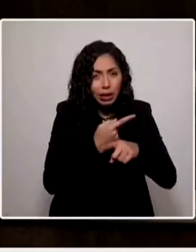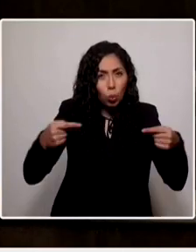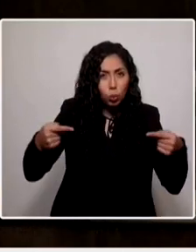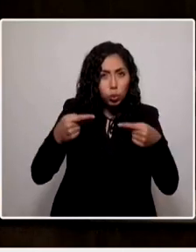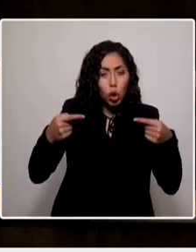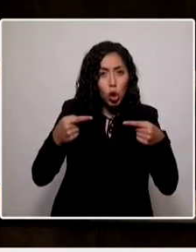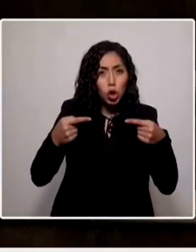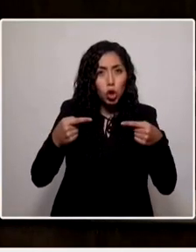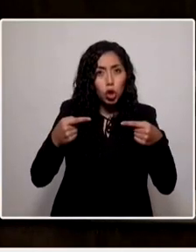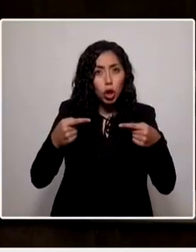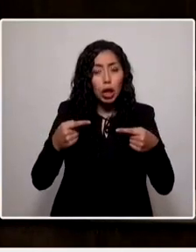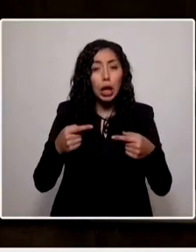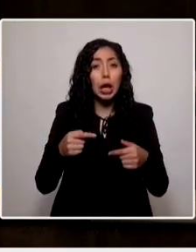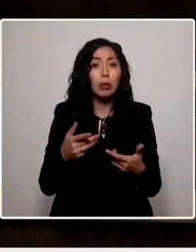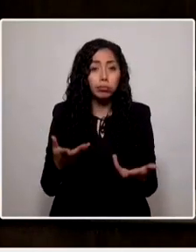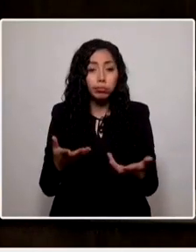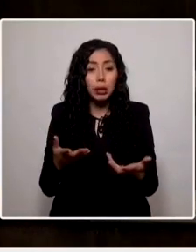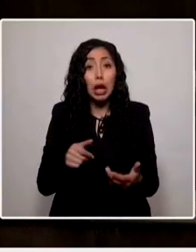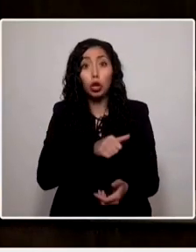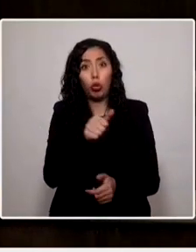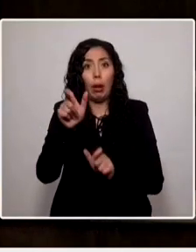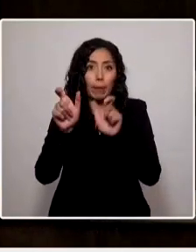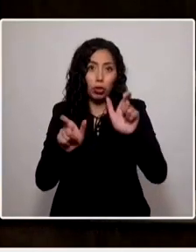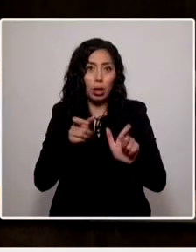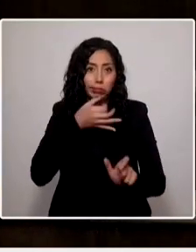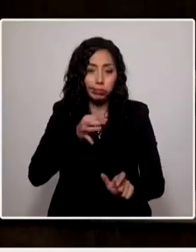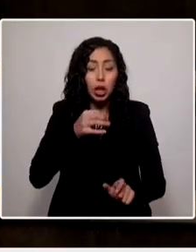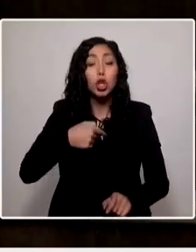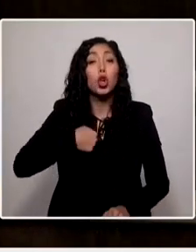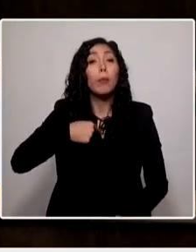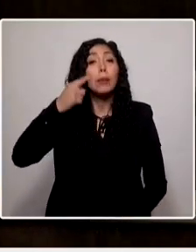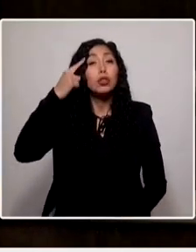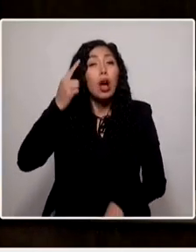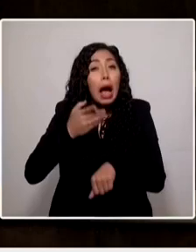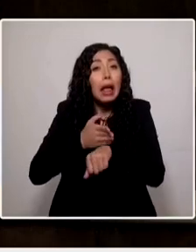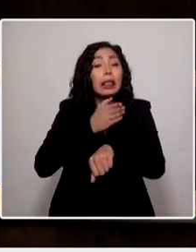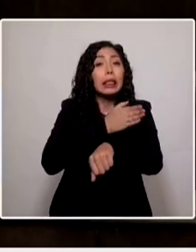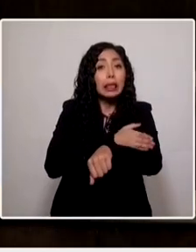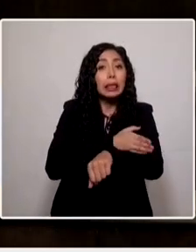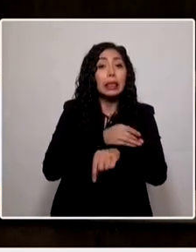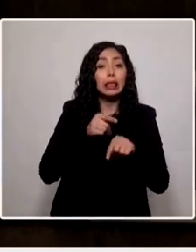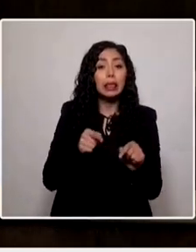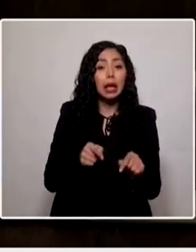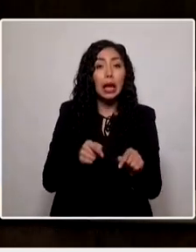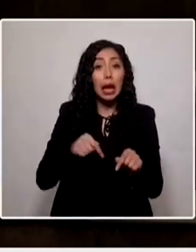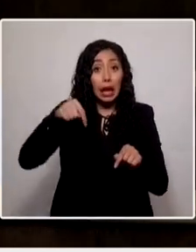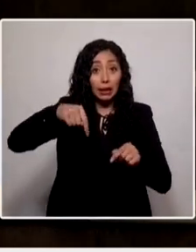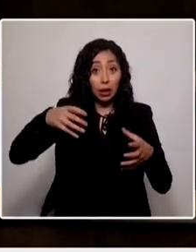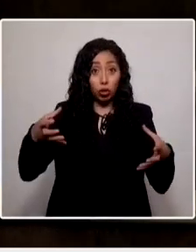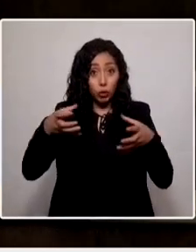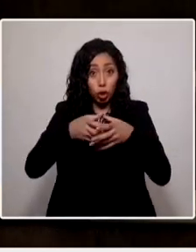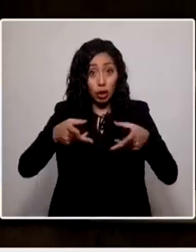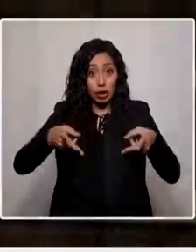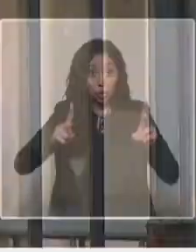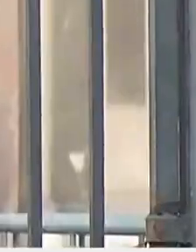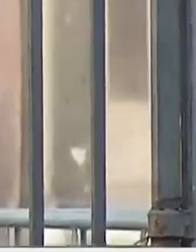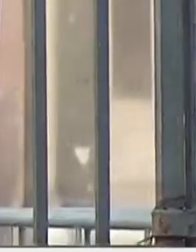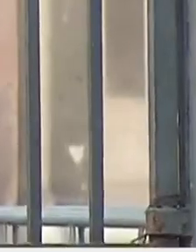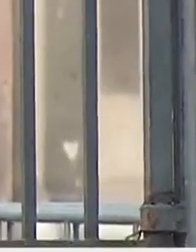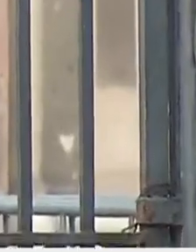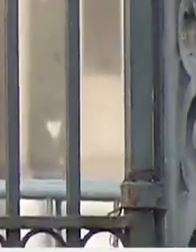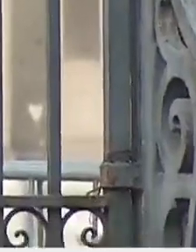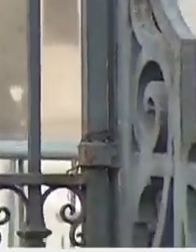en su momento respectivo y en la respectiva Comisión, yo creo que la contribución que nos puede hacer esta Comisión de Derechos Humanos es pertinente.